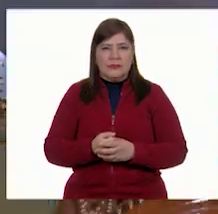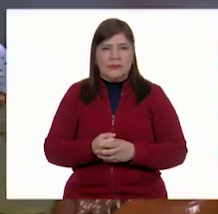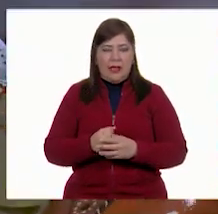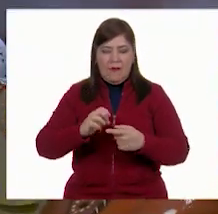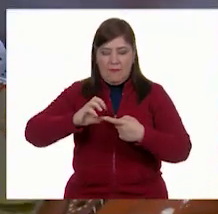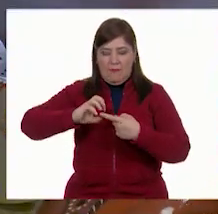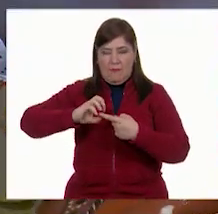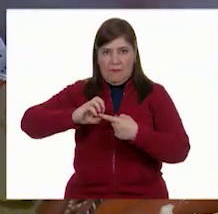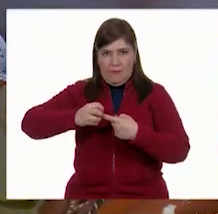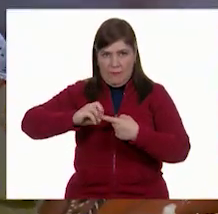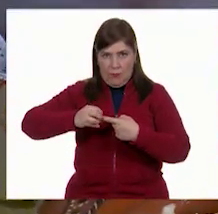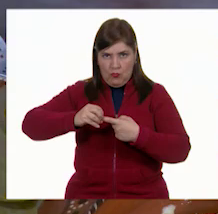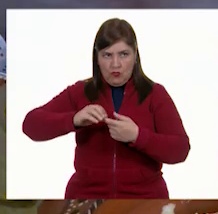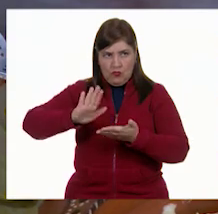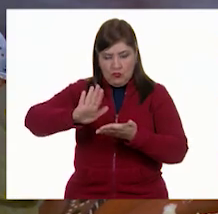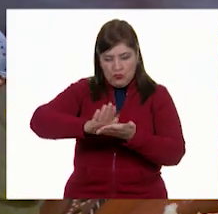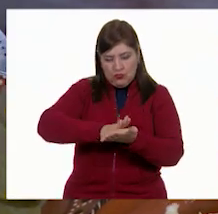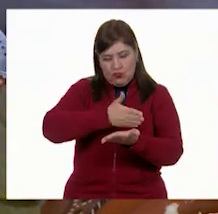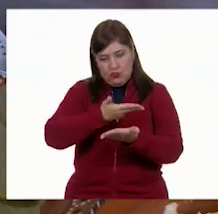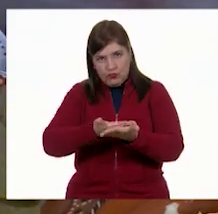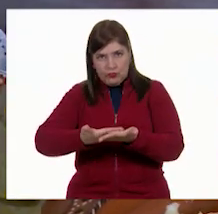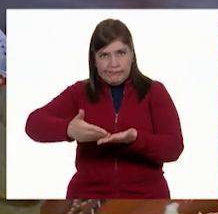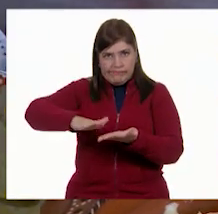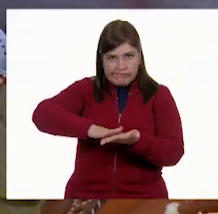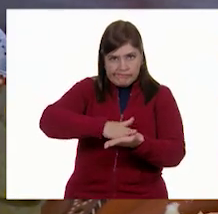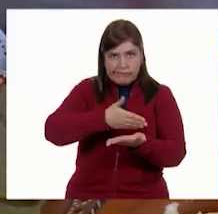de los frijoles refritos.